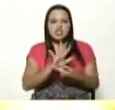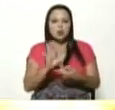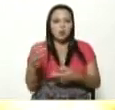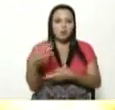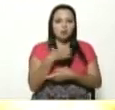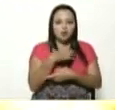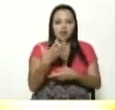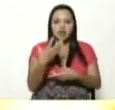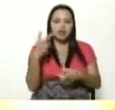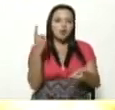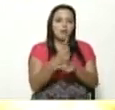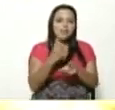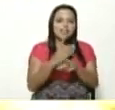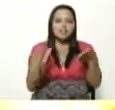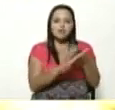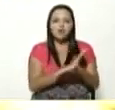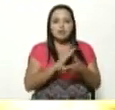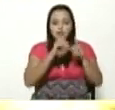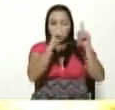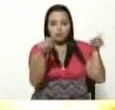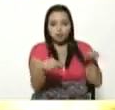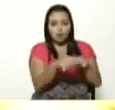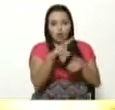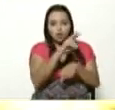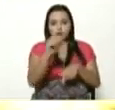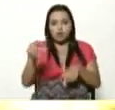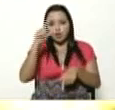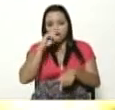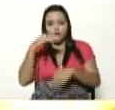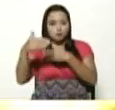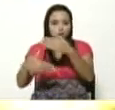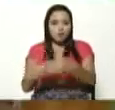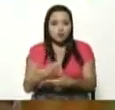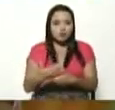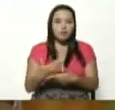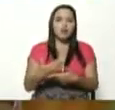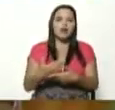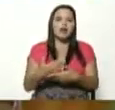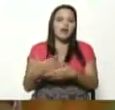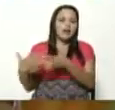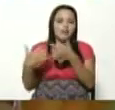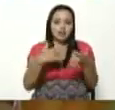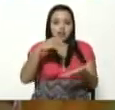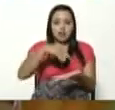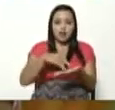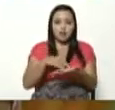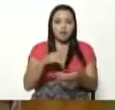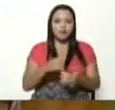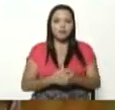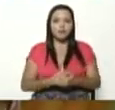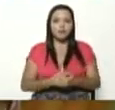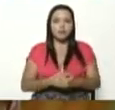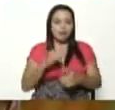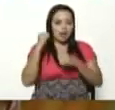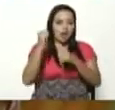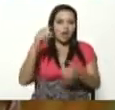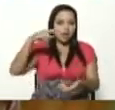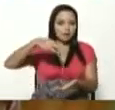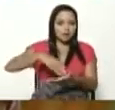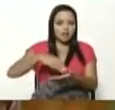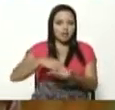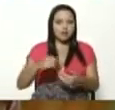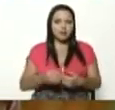al Bicentenario 200, próximo a celebrarse este 24 de junio. Los ganadores en el estado Miranda, por la